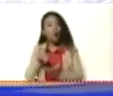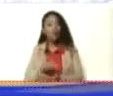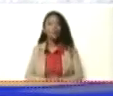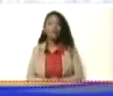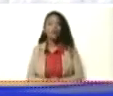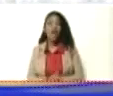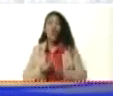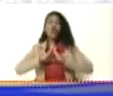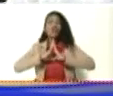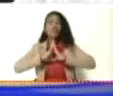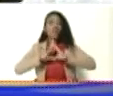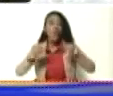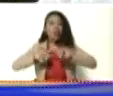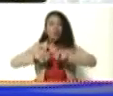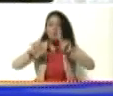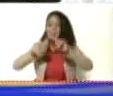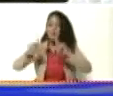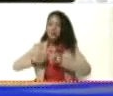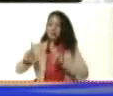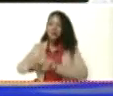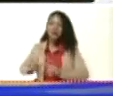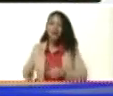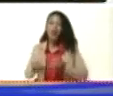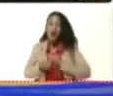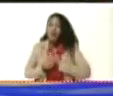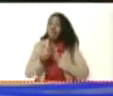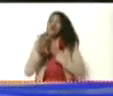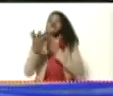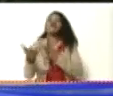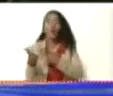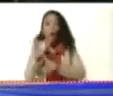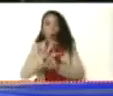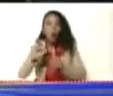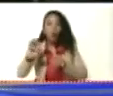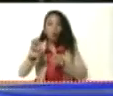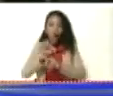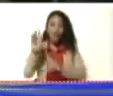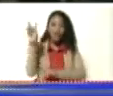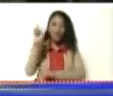de toda la diversidad de las expresiones culturales de Venezuela,